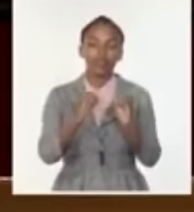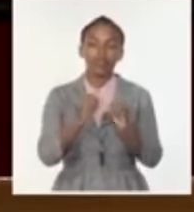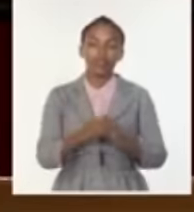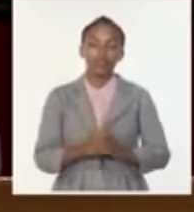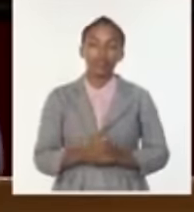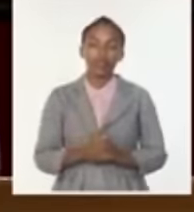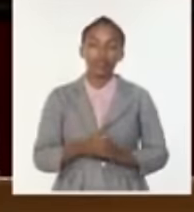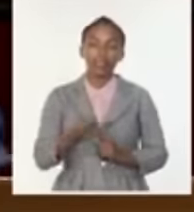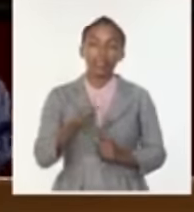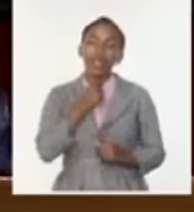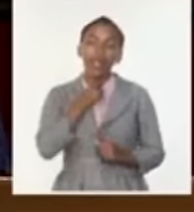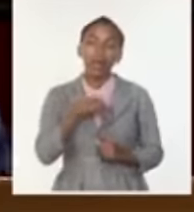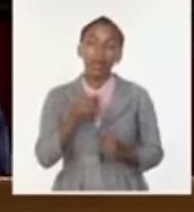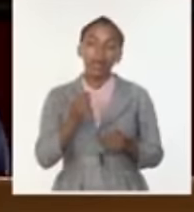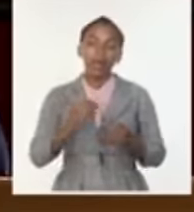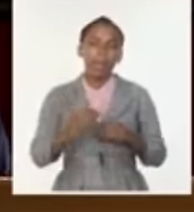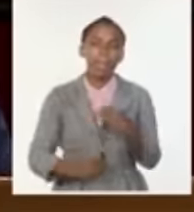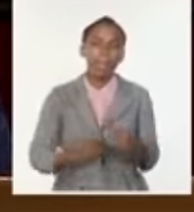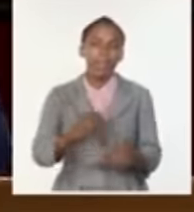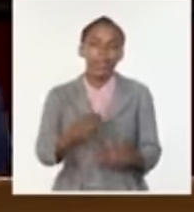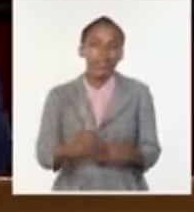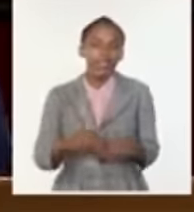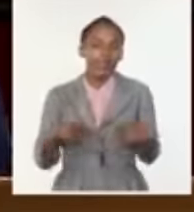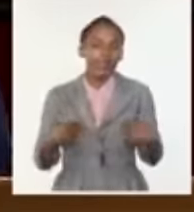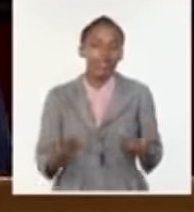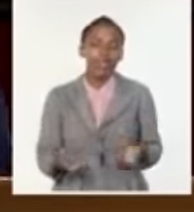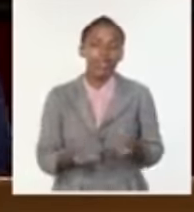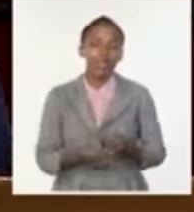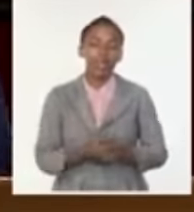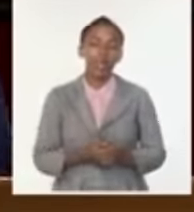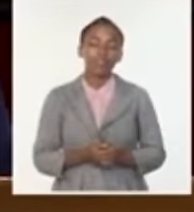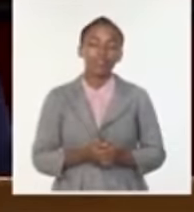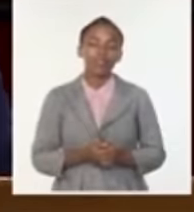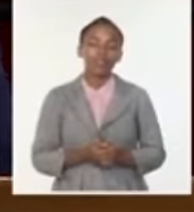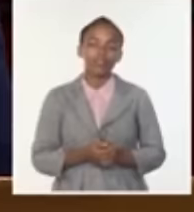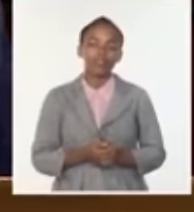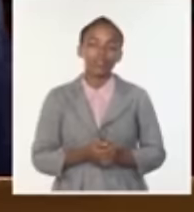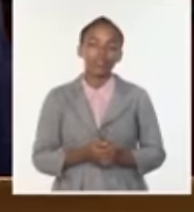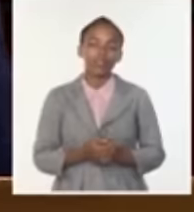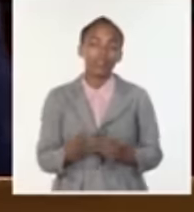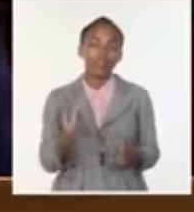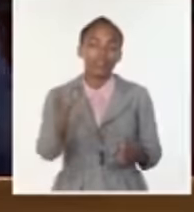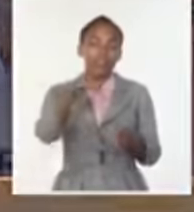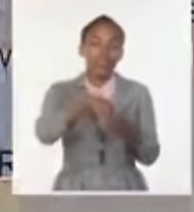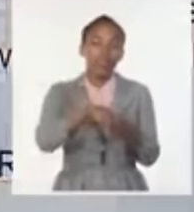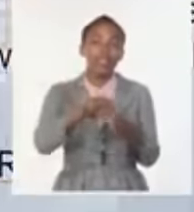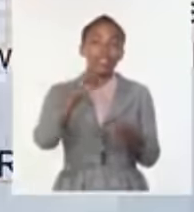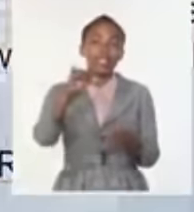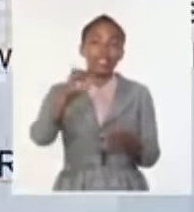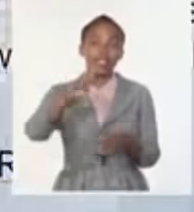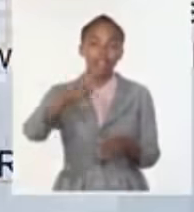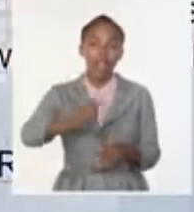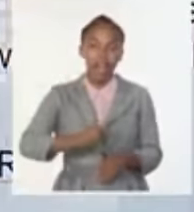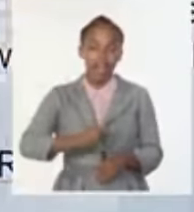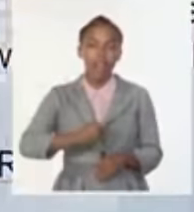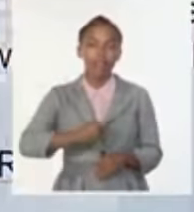constituye este proceso? Es decir, lo que va a salir y se va a implementar incluyen 6 decretos